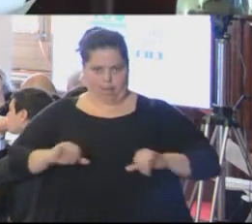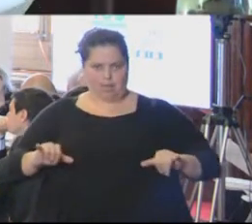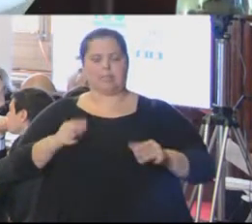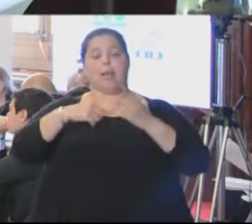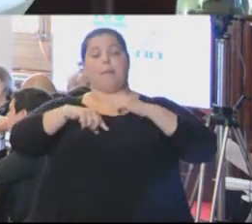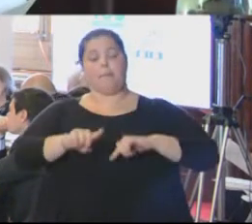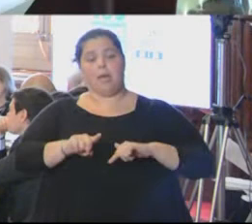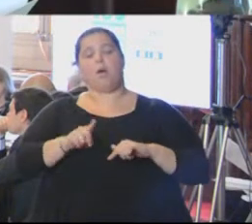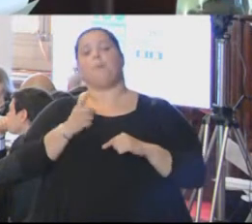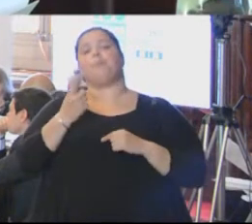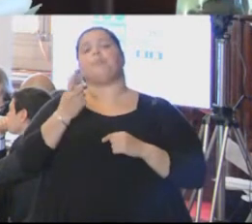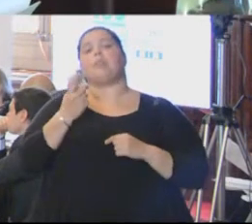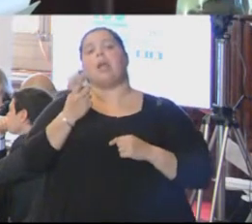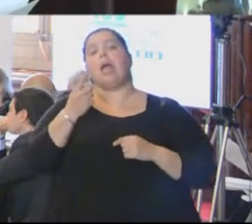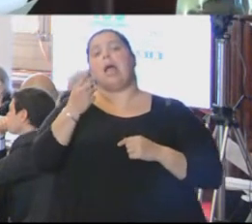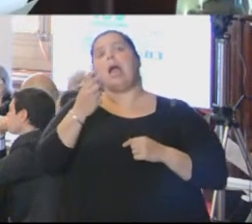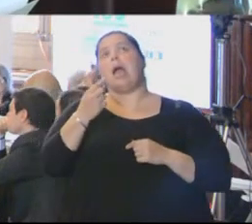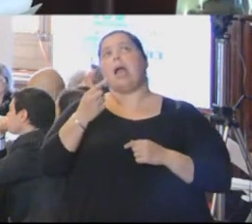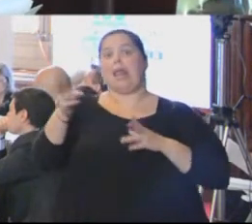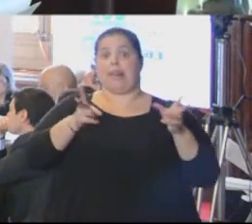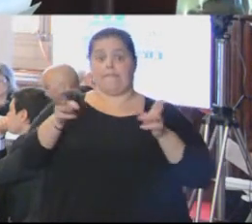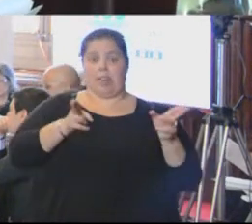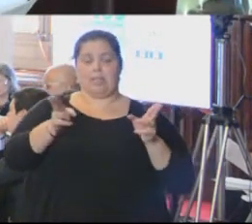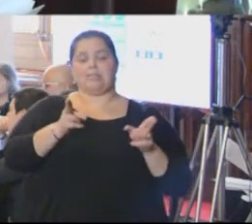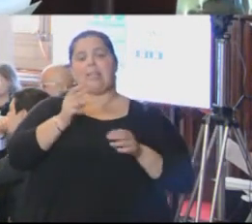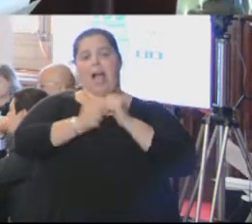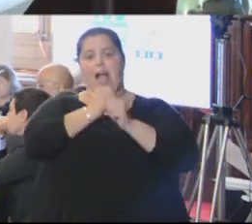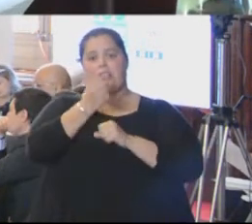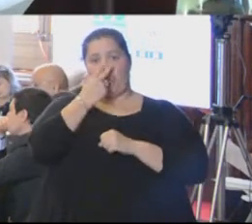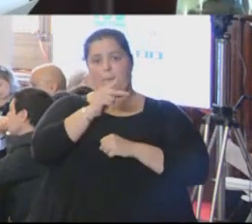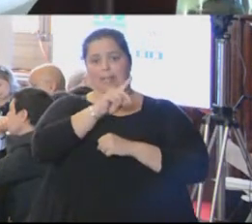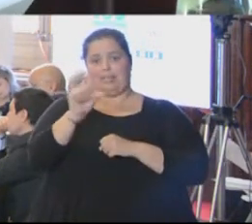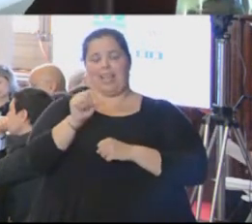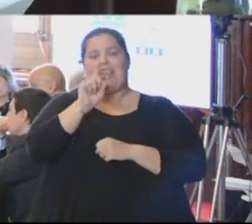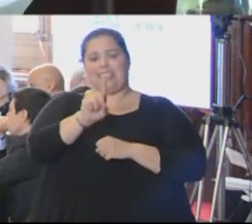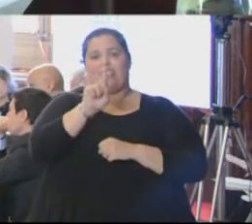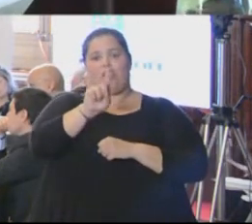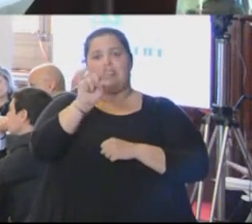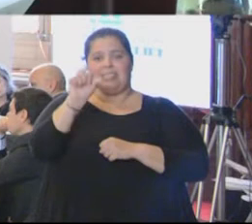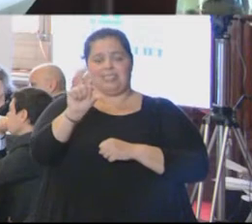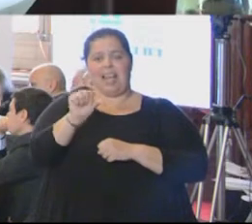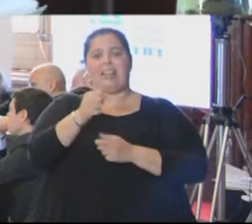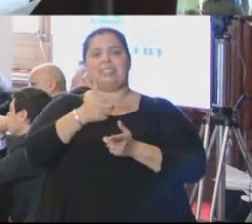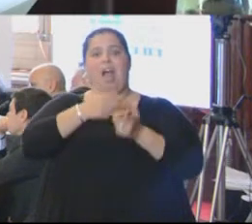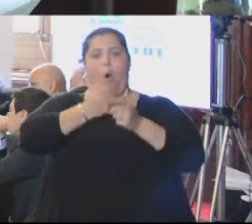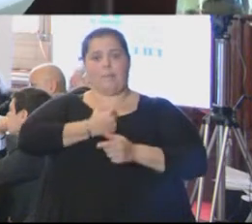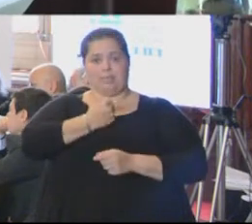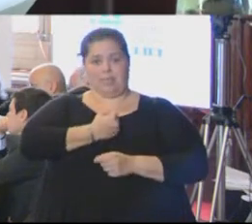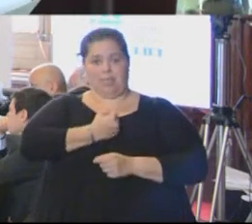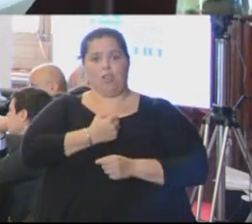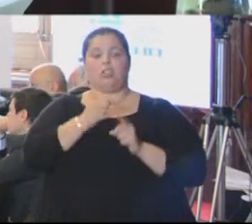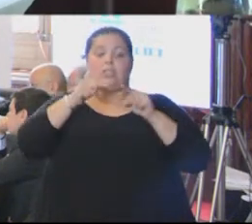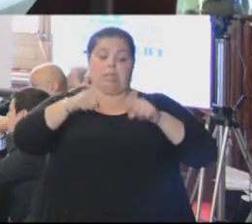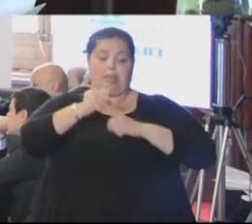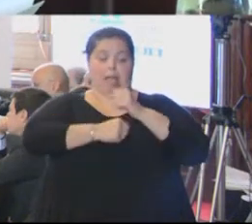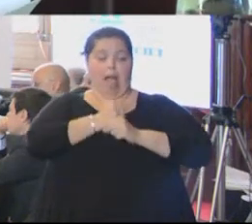referencia los años 2016 con 116 homicidios, y lo transcurrido del presente año, con